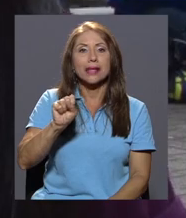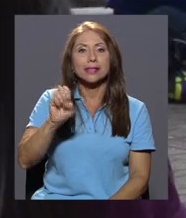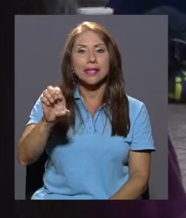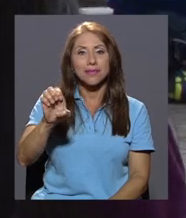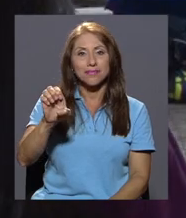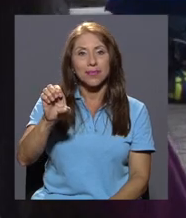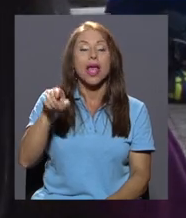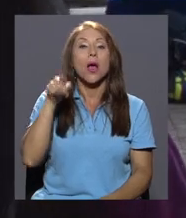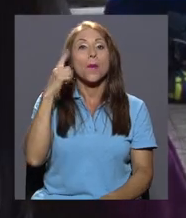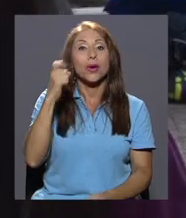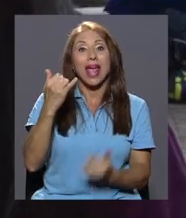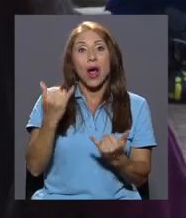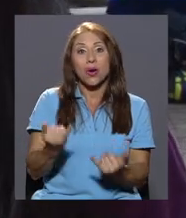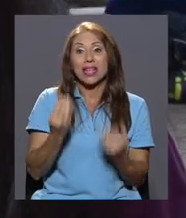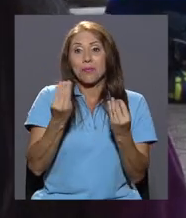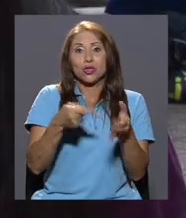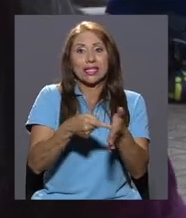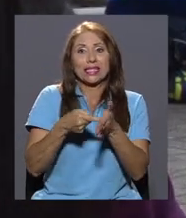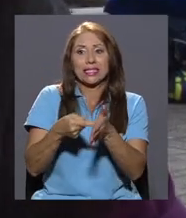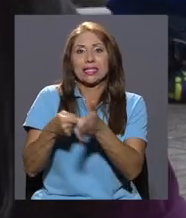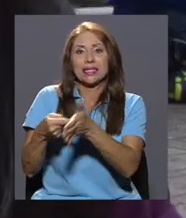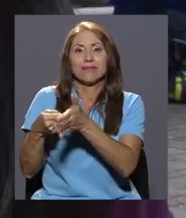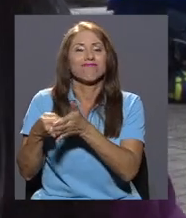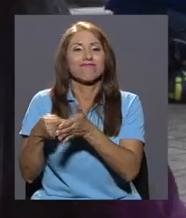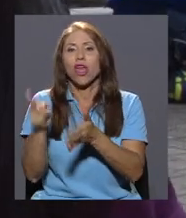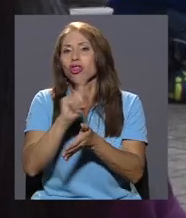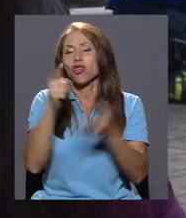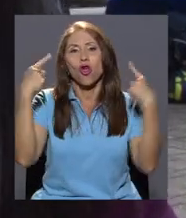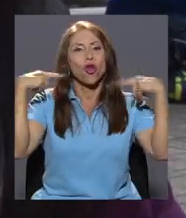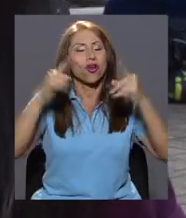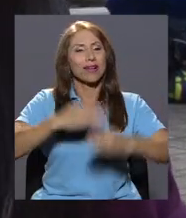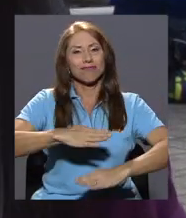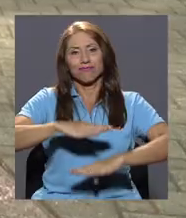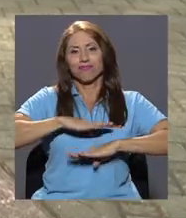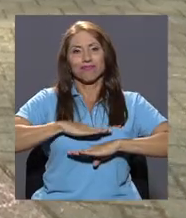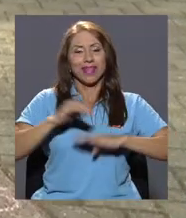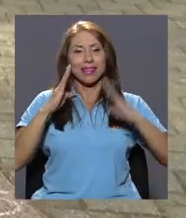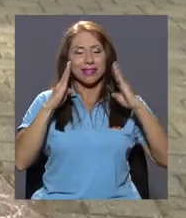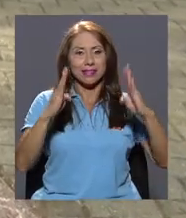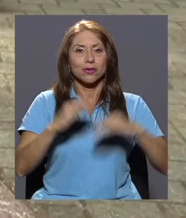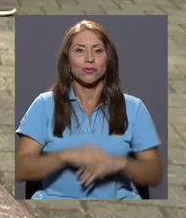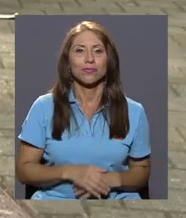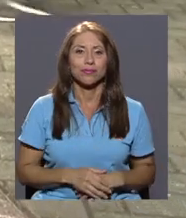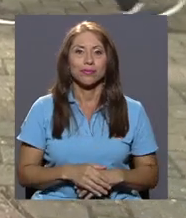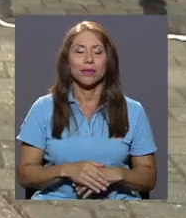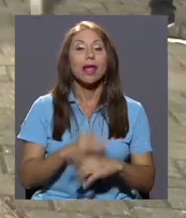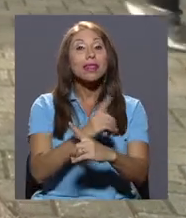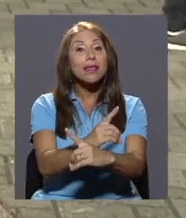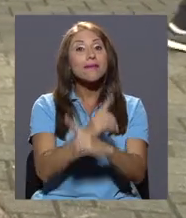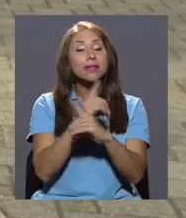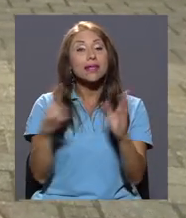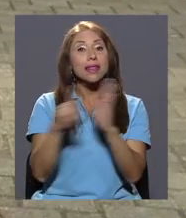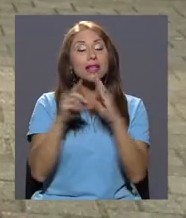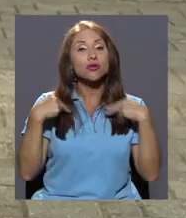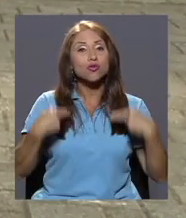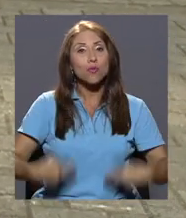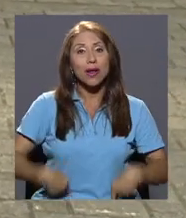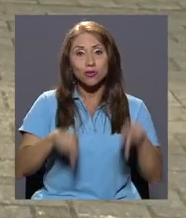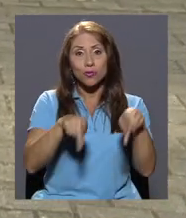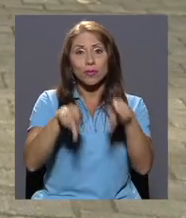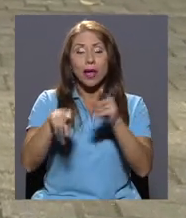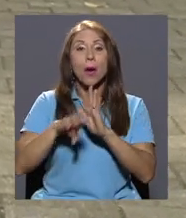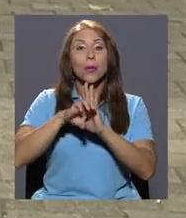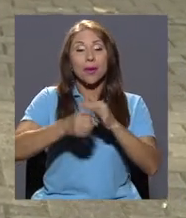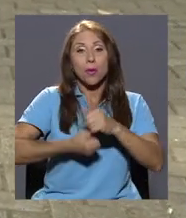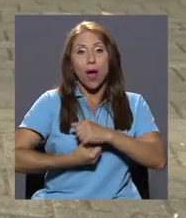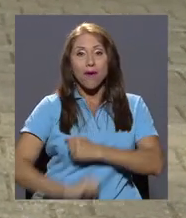pues ahorita las altas demandas en este tema no logran satisfacer la atención de este servicio. La defensa de los derechos humanos civiles